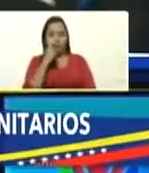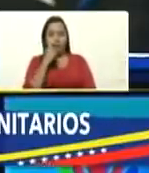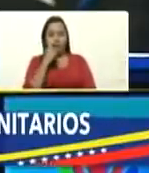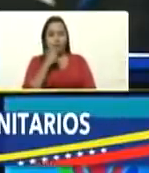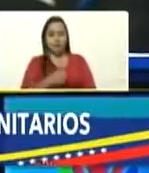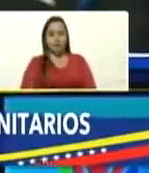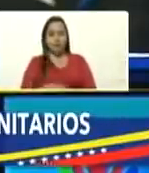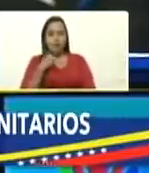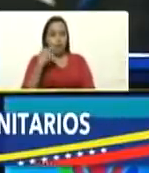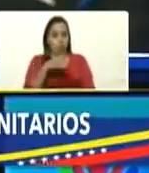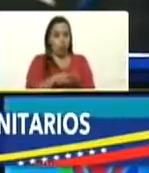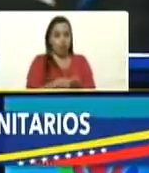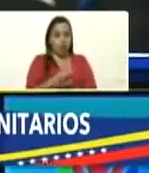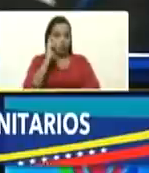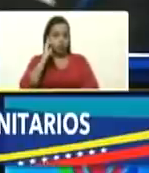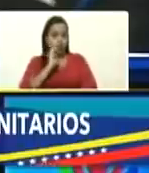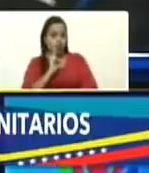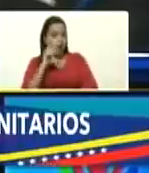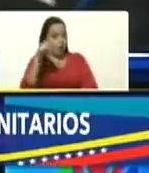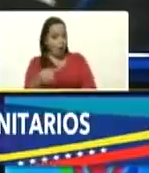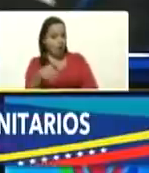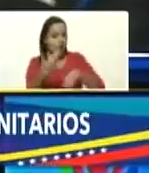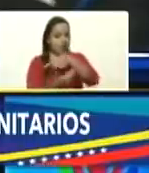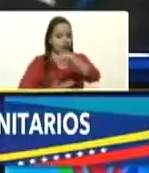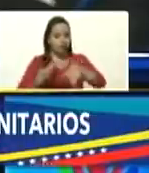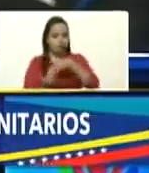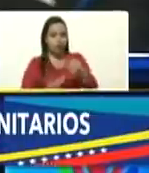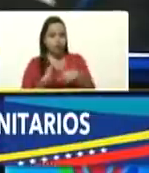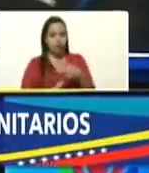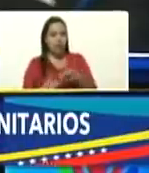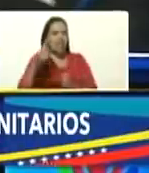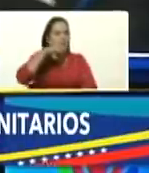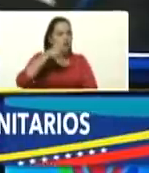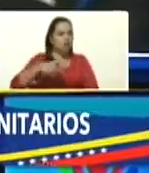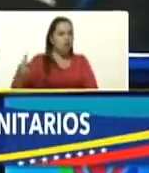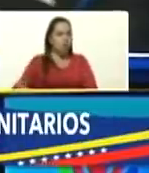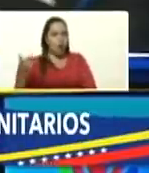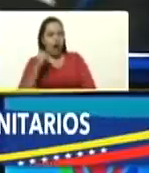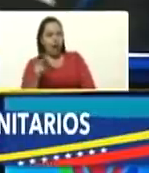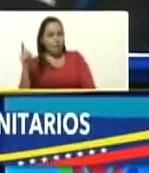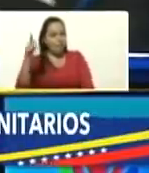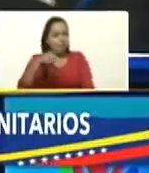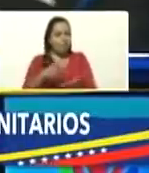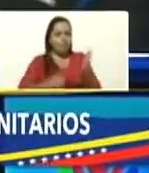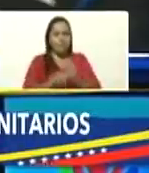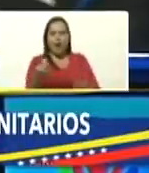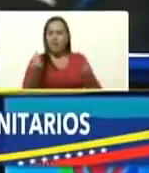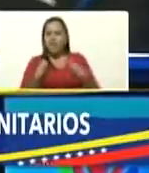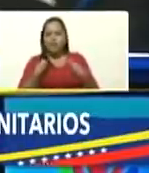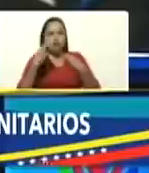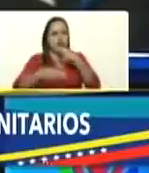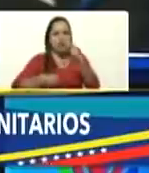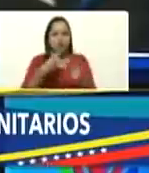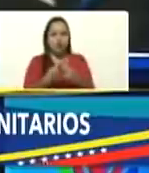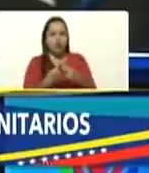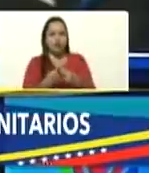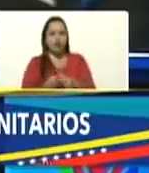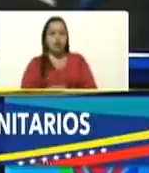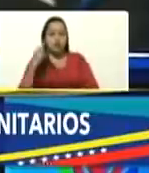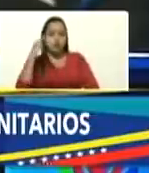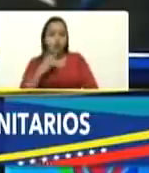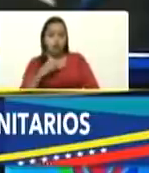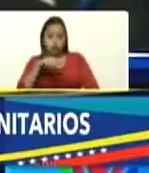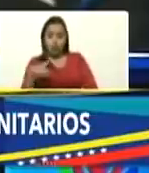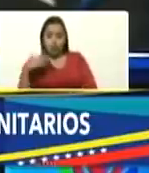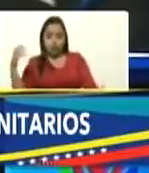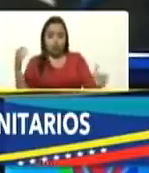partida, y hoy tu revolución y tu pueblo están más vivos que nunca, libertador. Así llegaremos